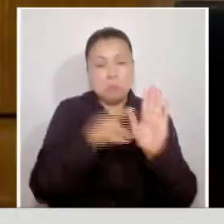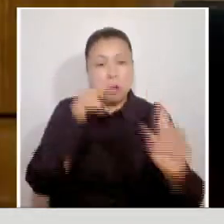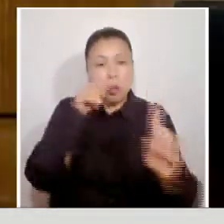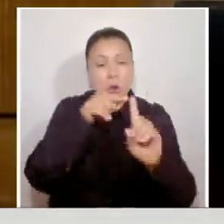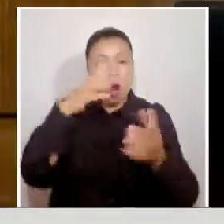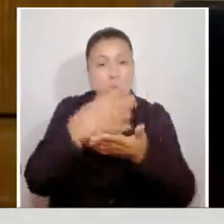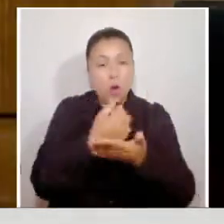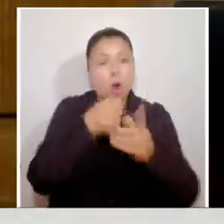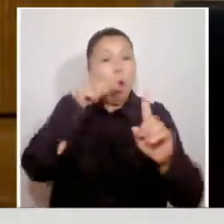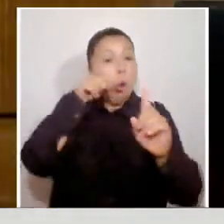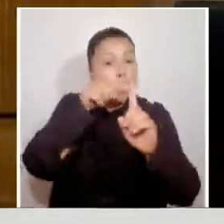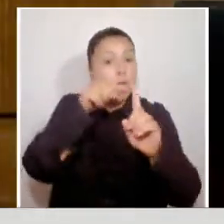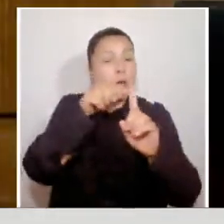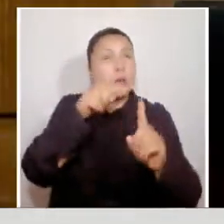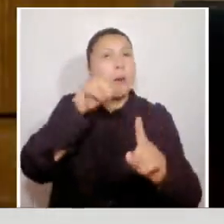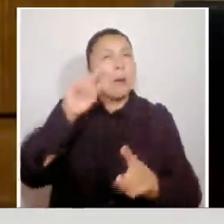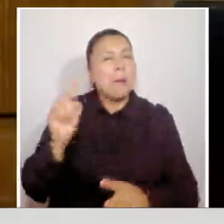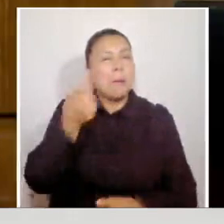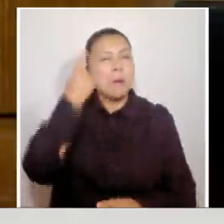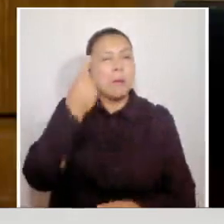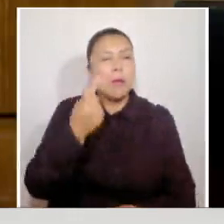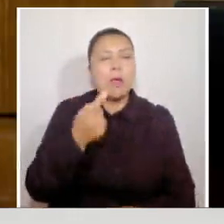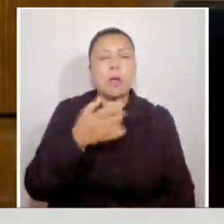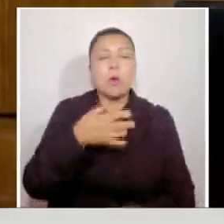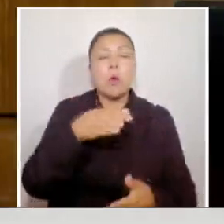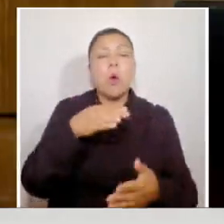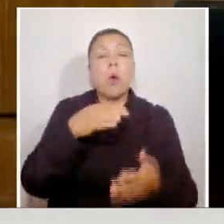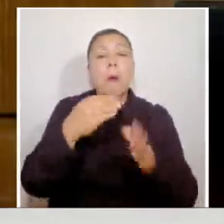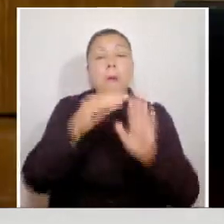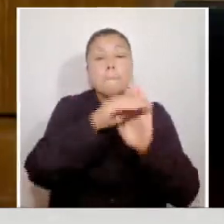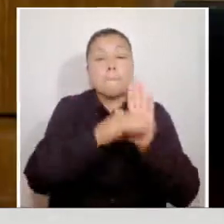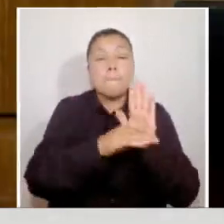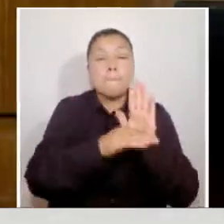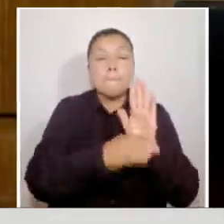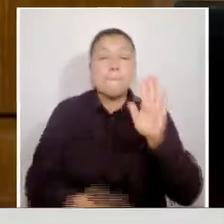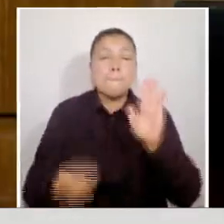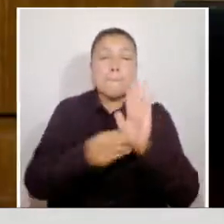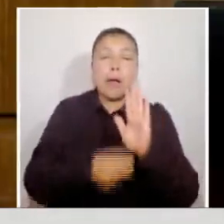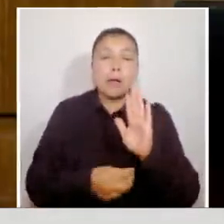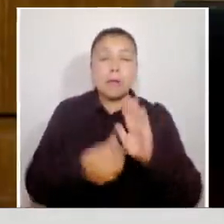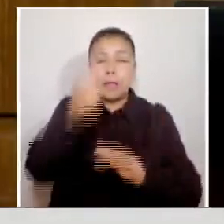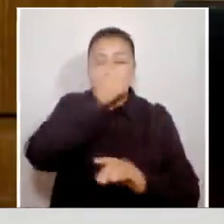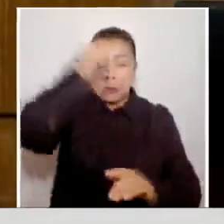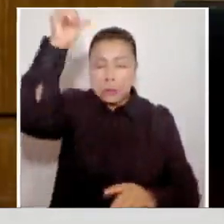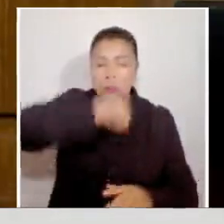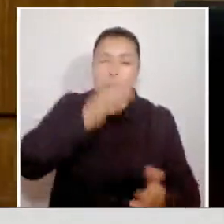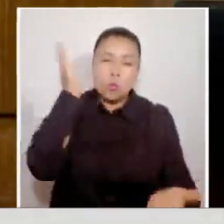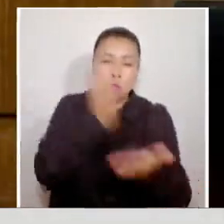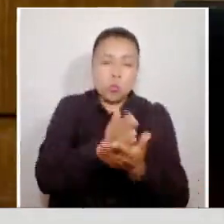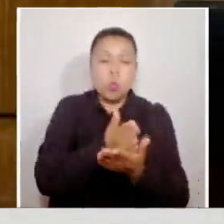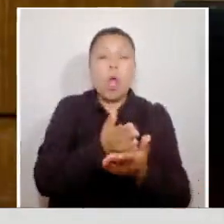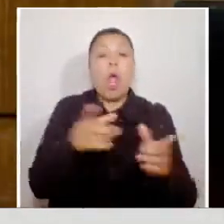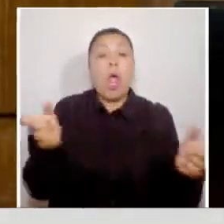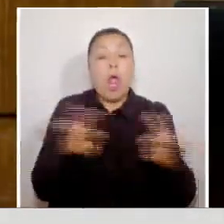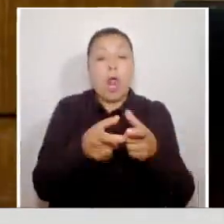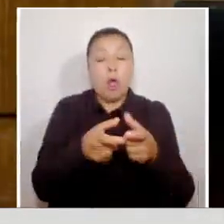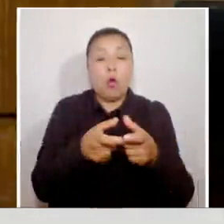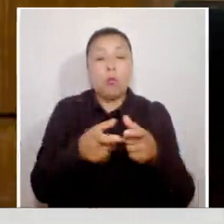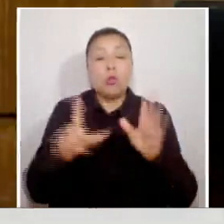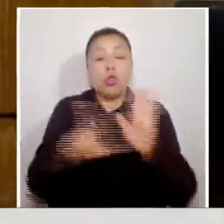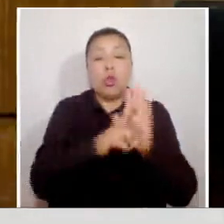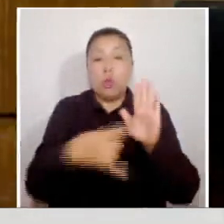objetivos en primer lugar Busca establecer penas más severas para aquellos que reinciden en la comisión de delitos